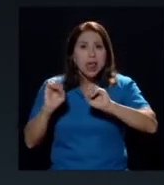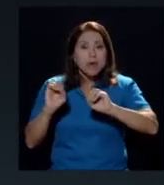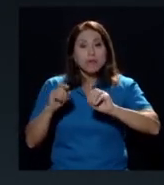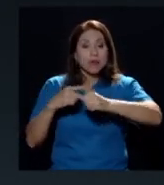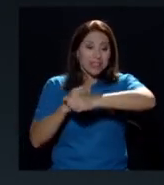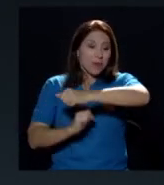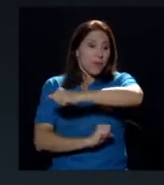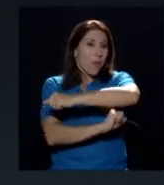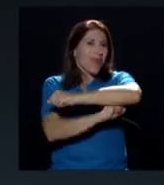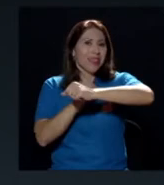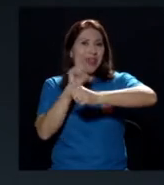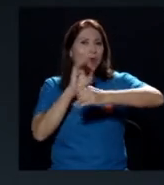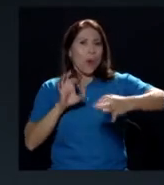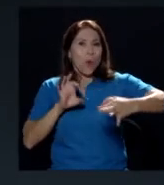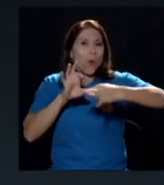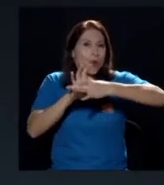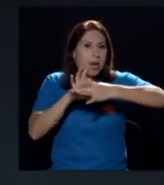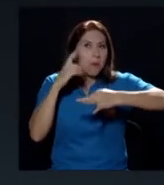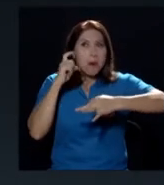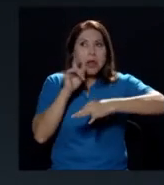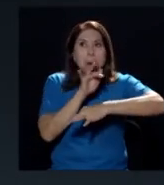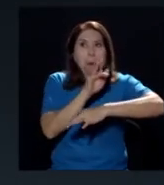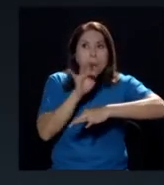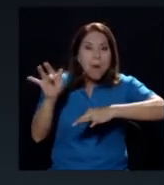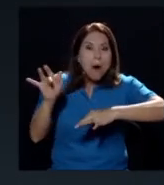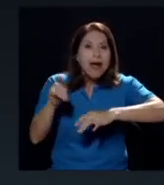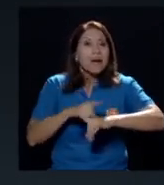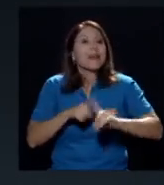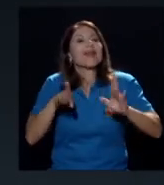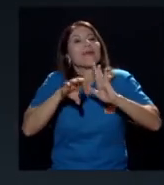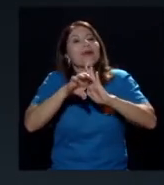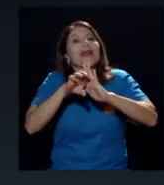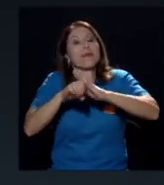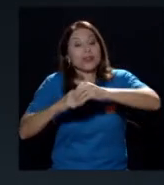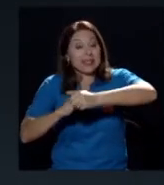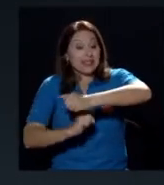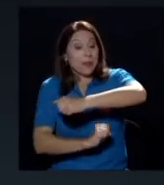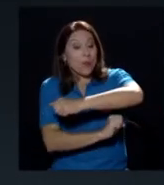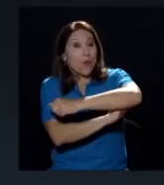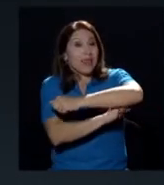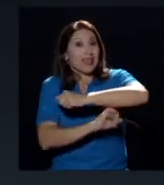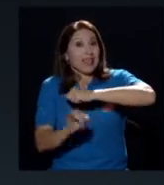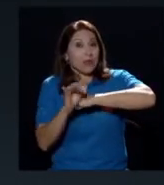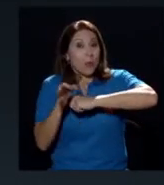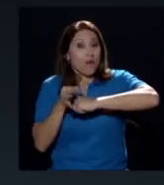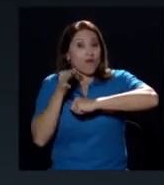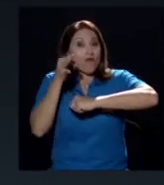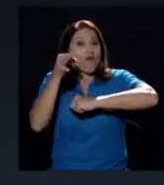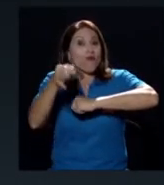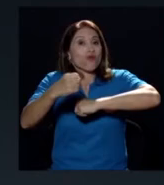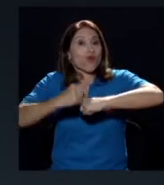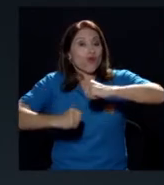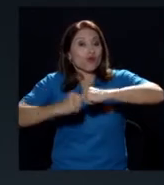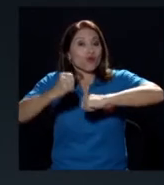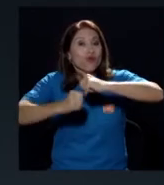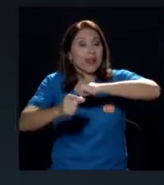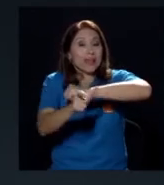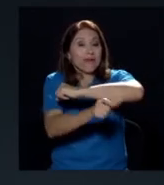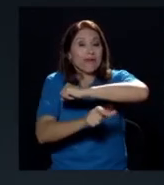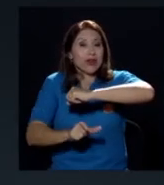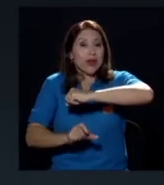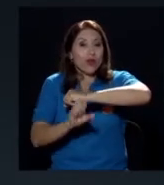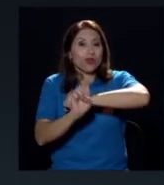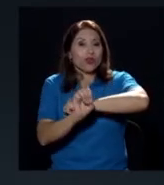puente, pero si ese puente es como el eventual puente que se va a construir sobre el río Sixaola, que va a unir